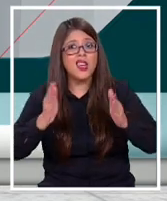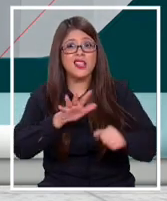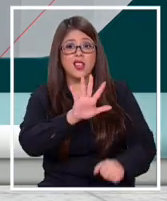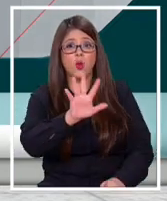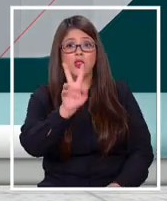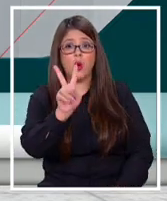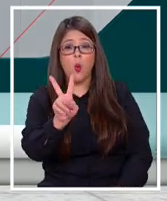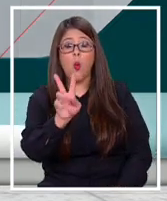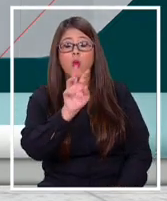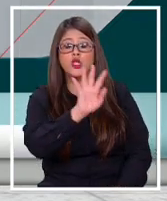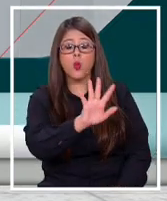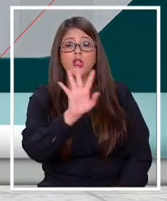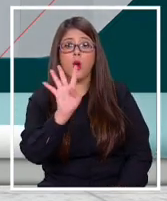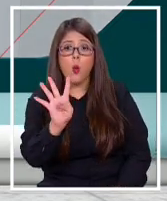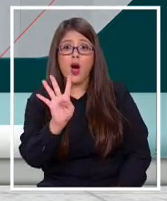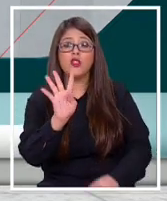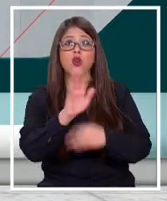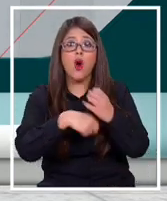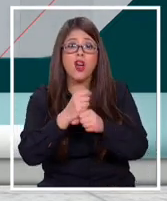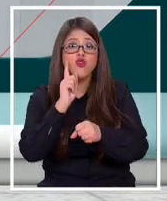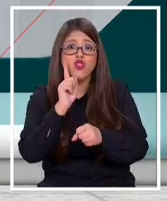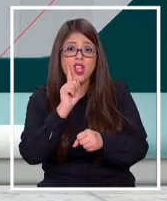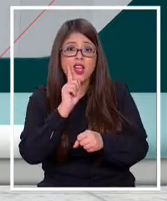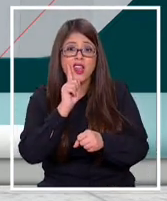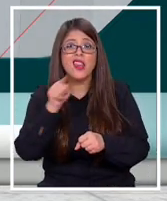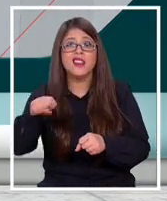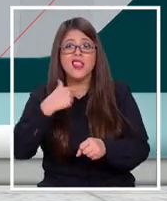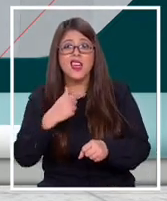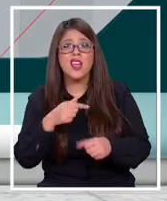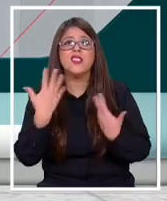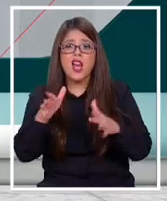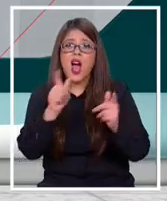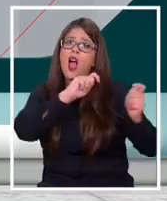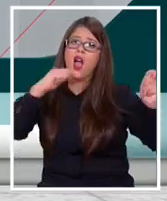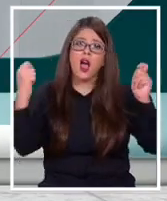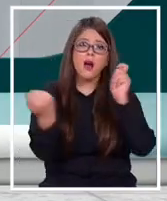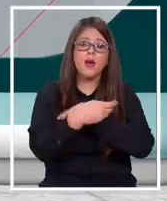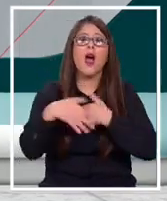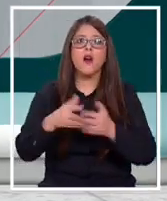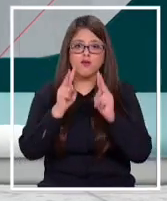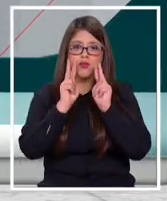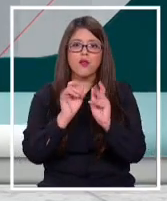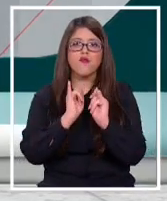oportunidad para doblarle la mano al destino. La historia de Ali Saavedra en la nota de Jordan Hopia.